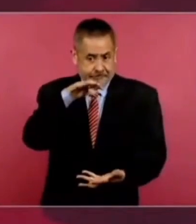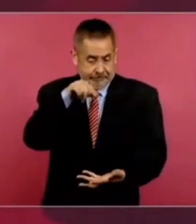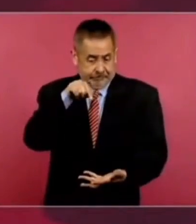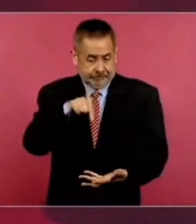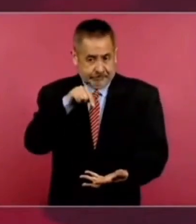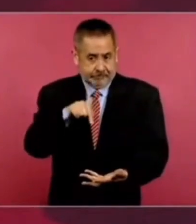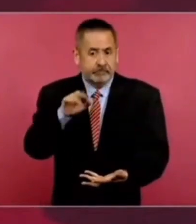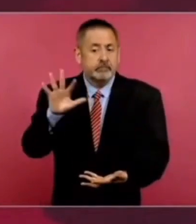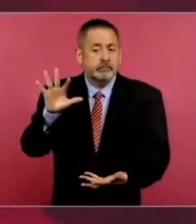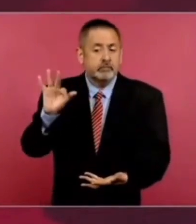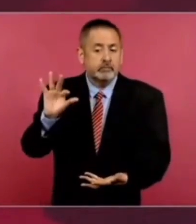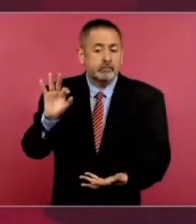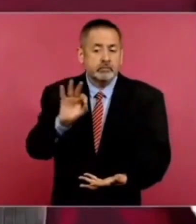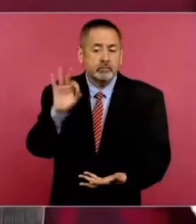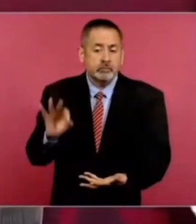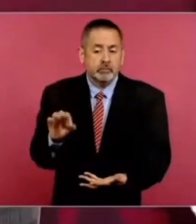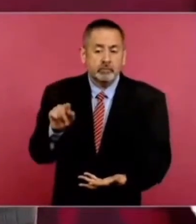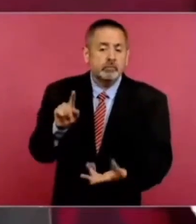40%